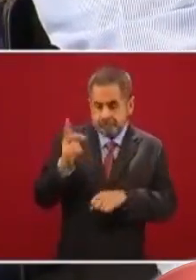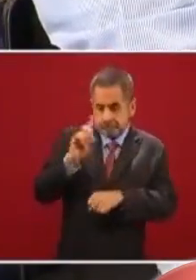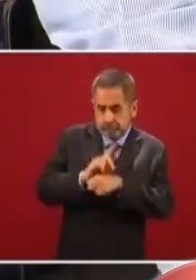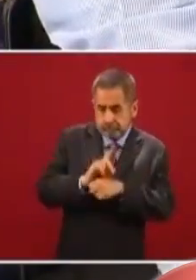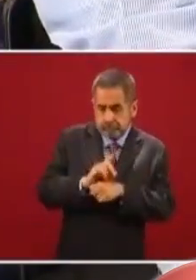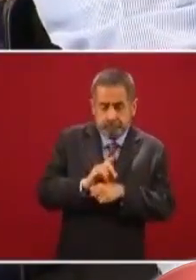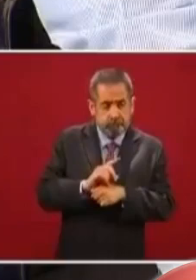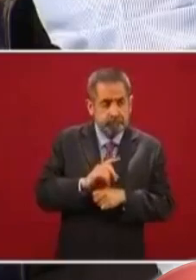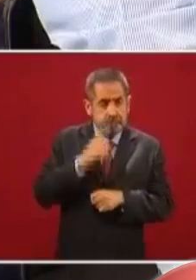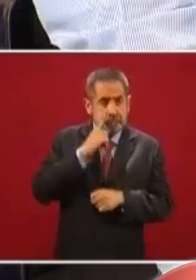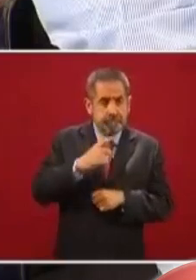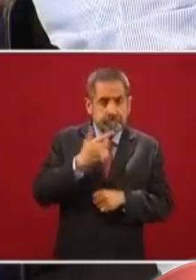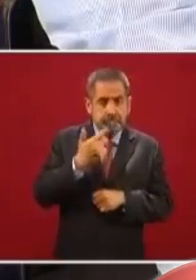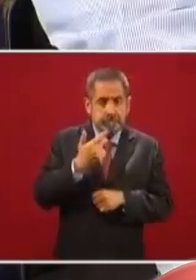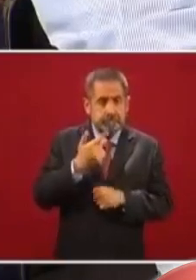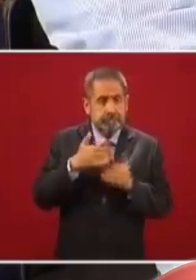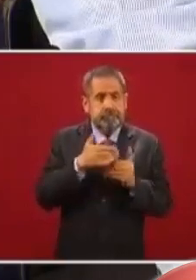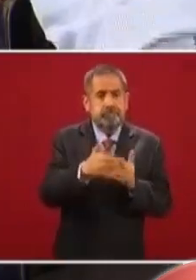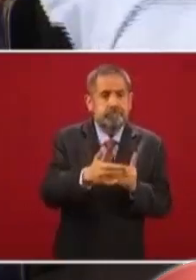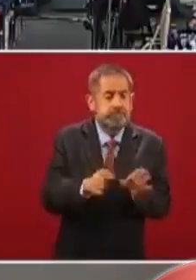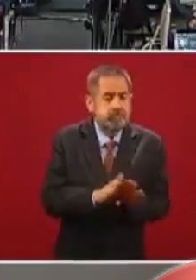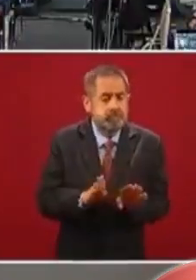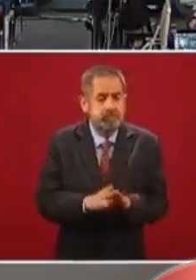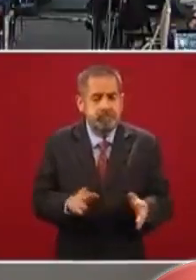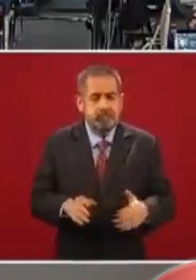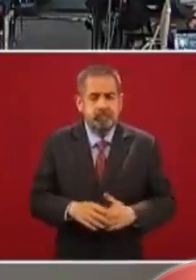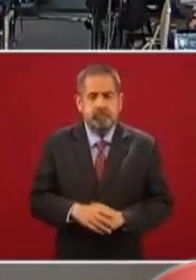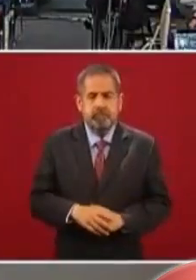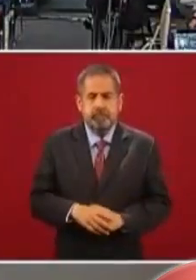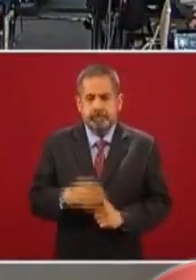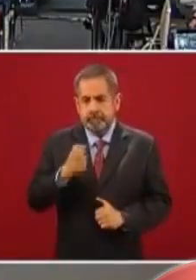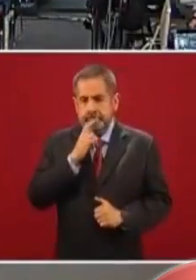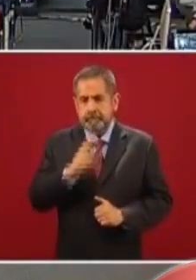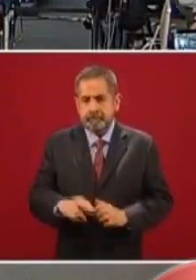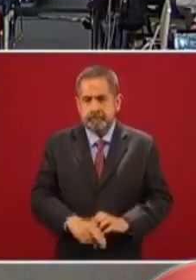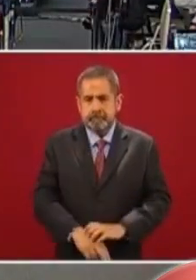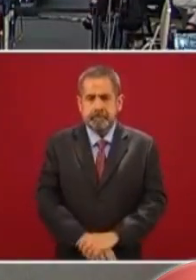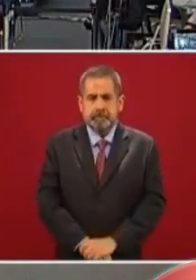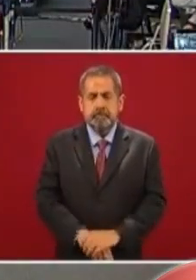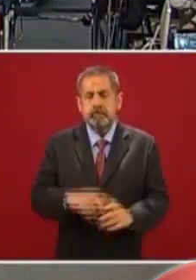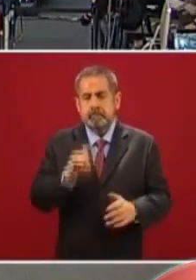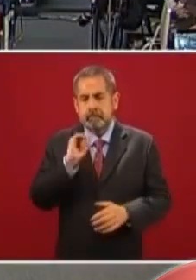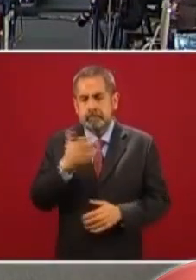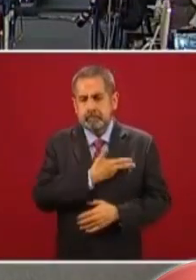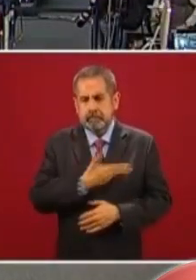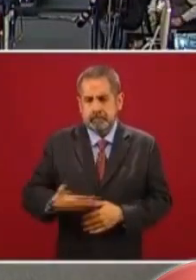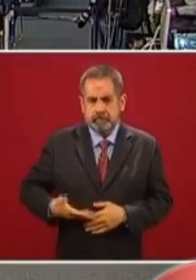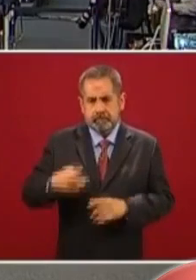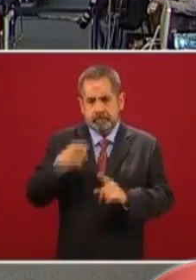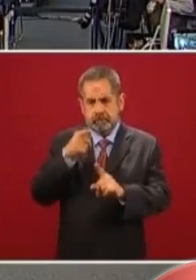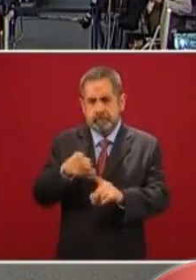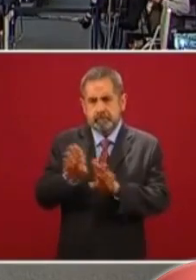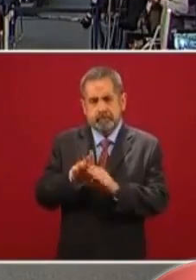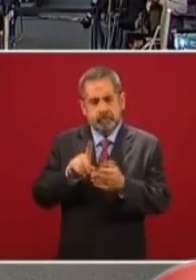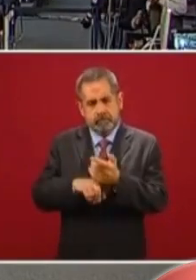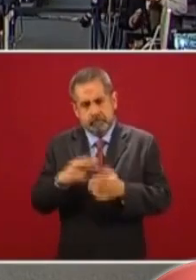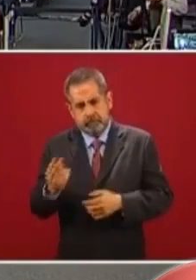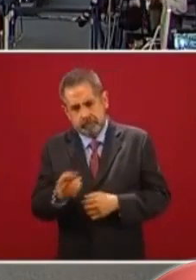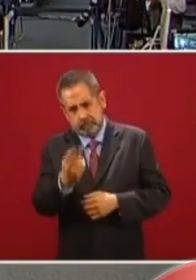cada 7 días avanzar un 1%. Esas serían las respuestas. Y presidente, en este sentido, si usted